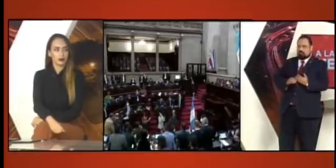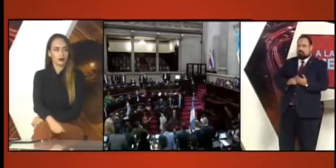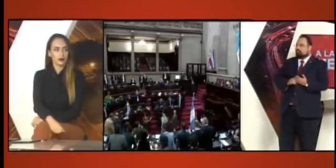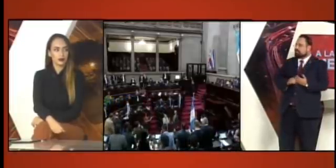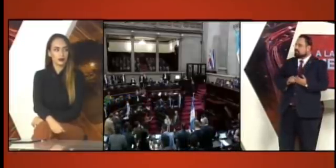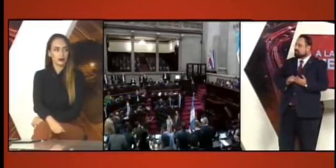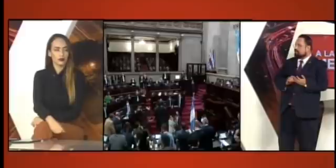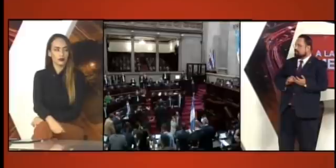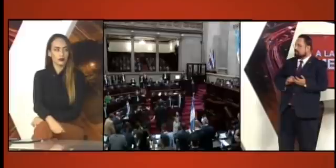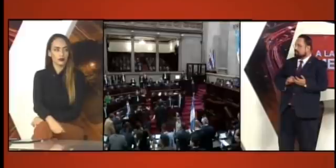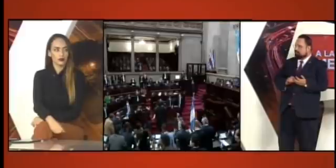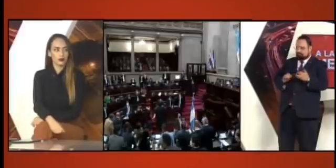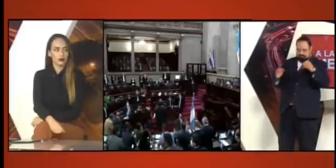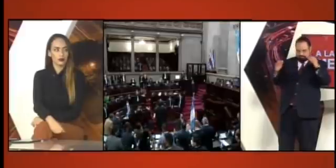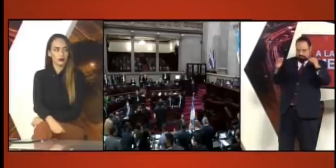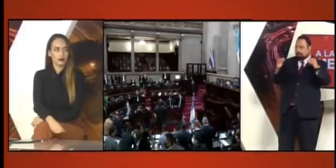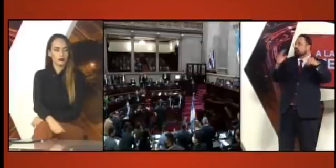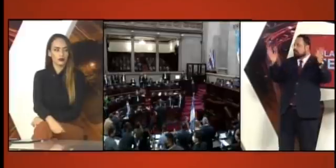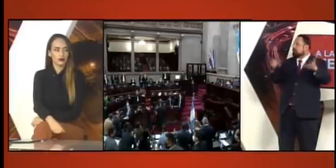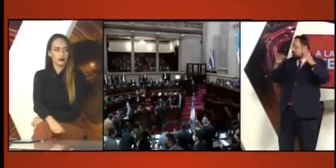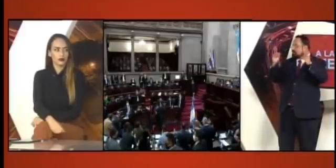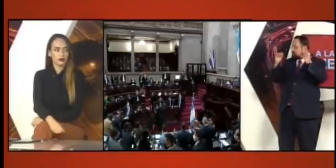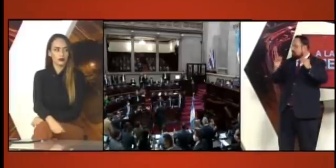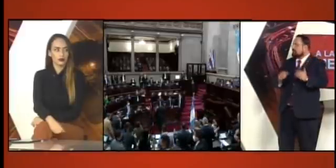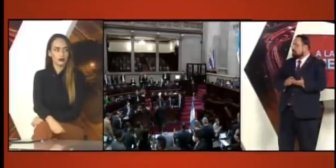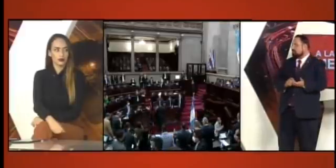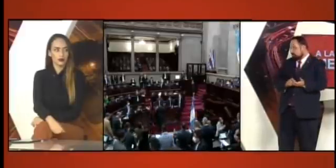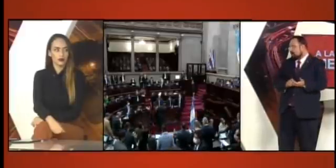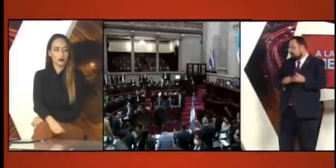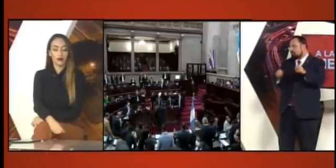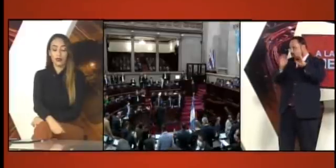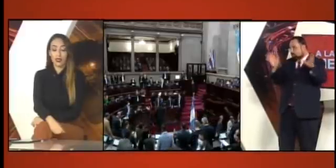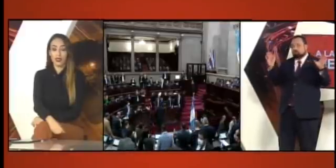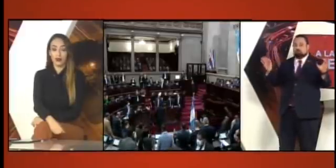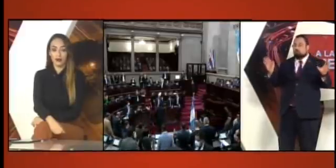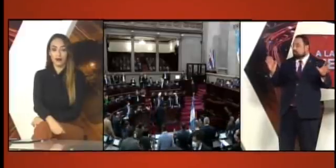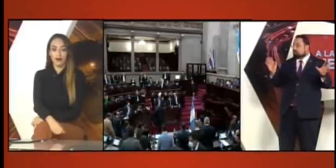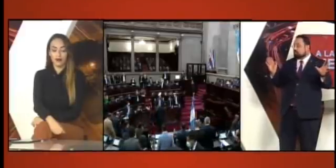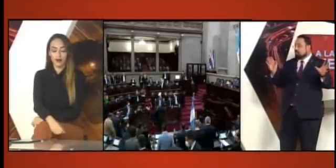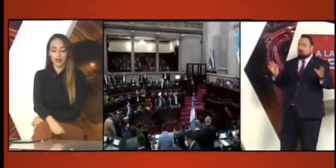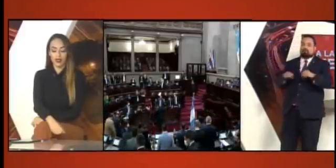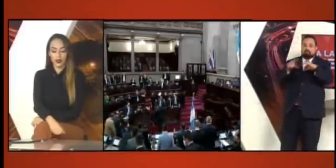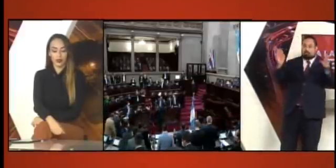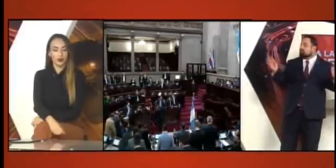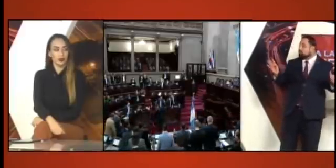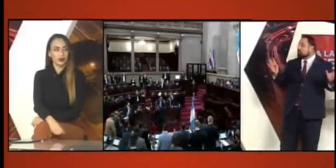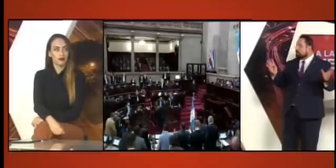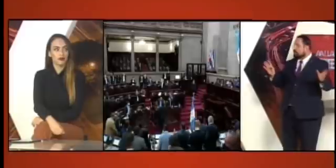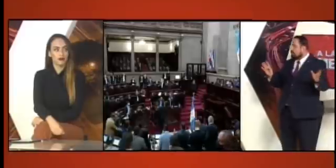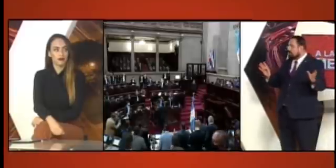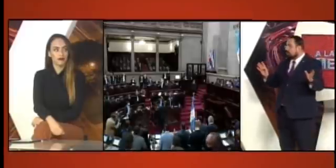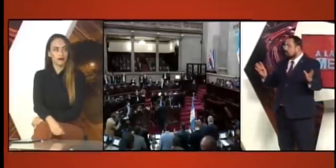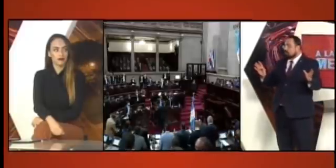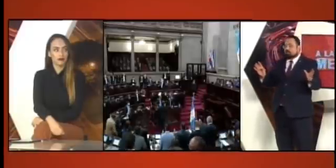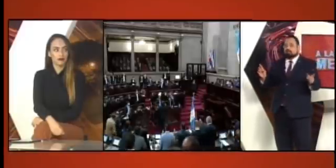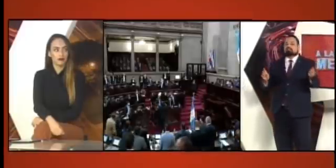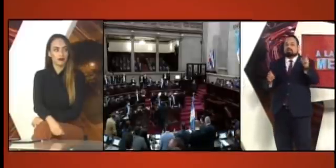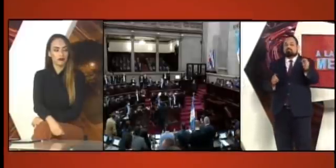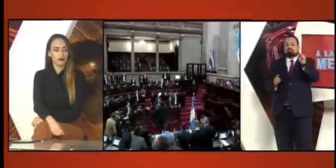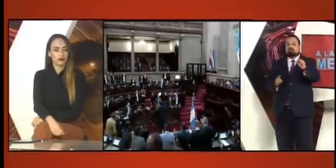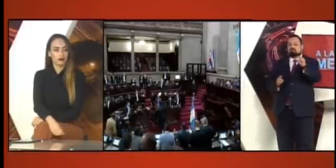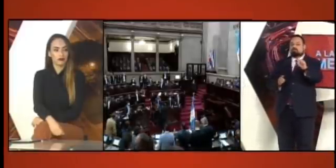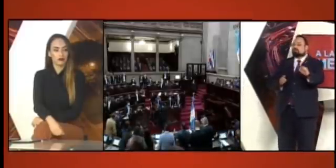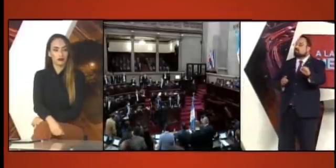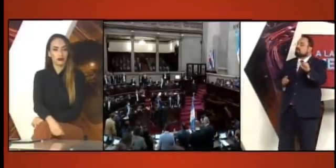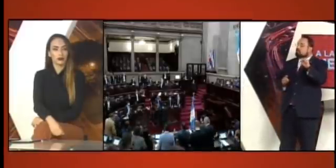hombre es que al final de cuentas bastante apretada por lo menos en números aunque el tiempo muy tardada y